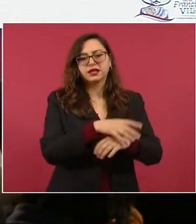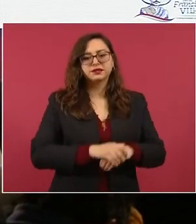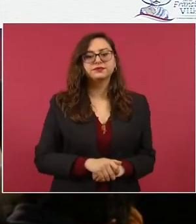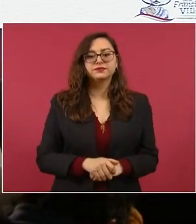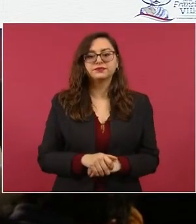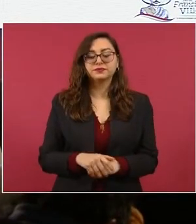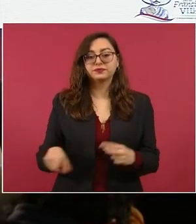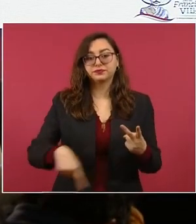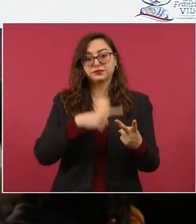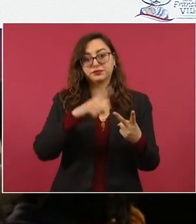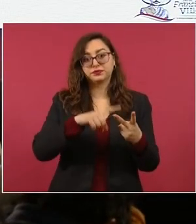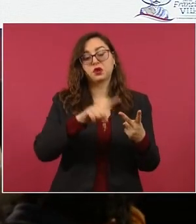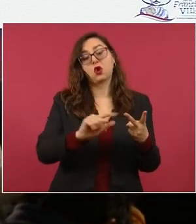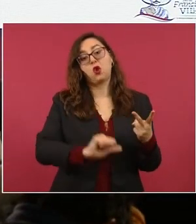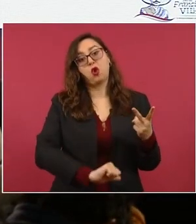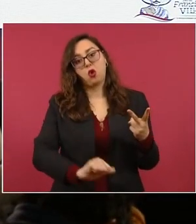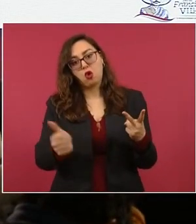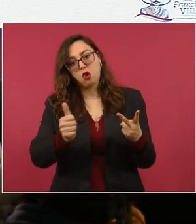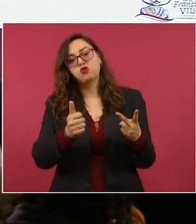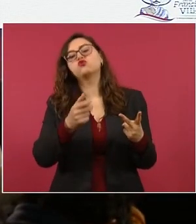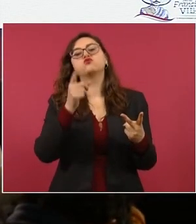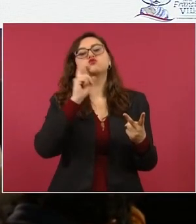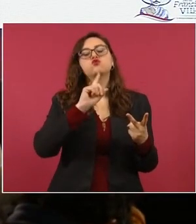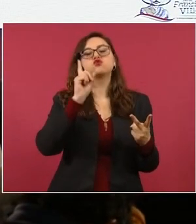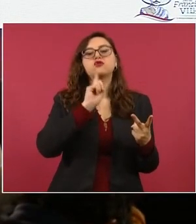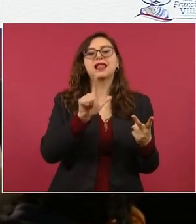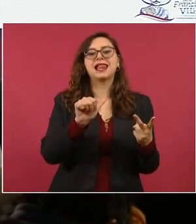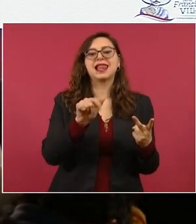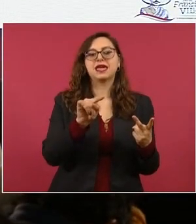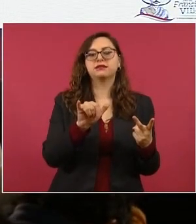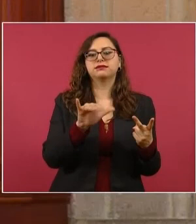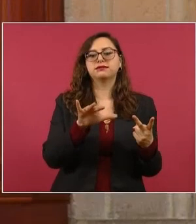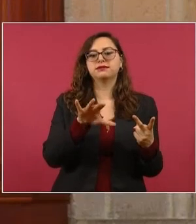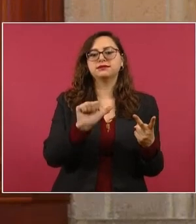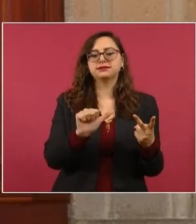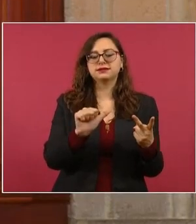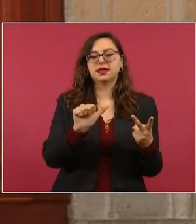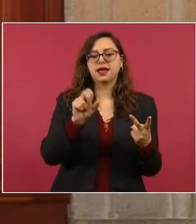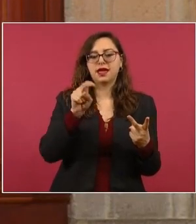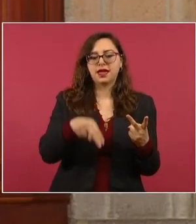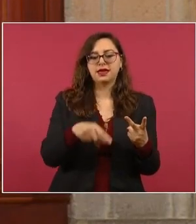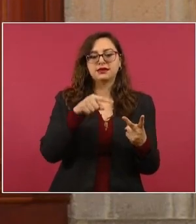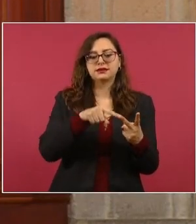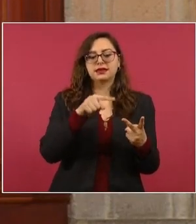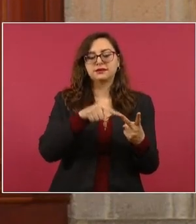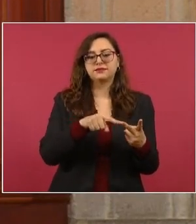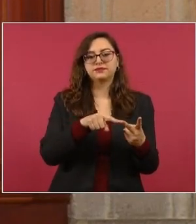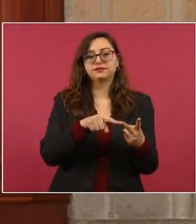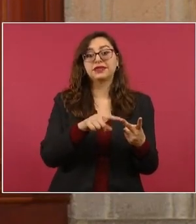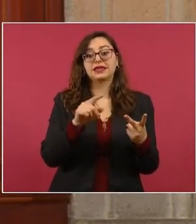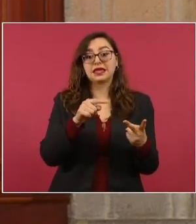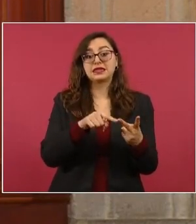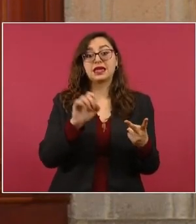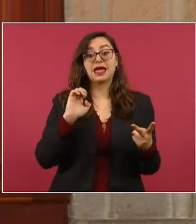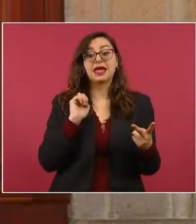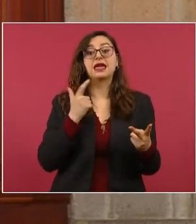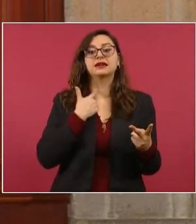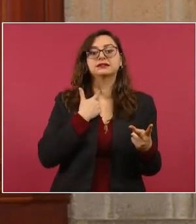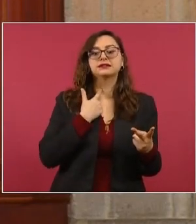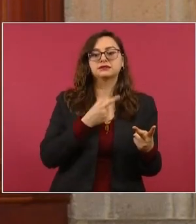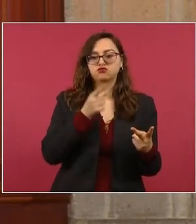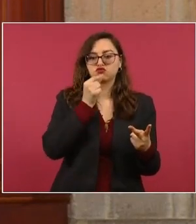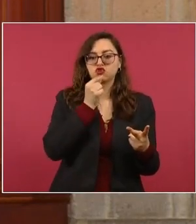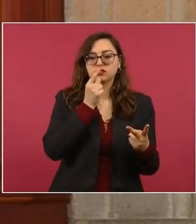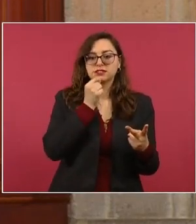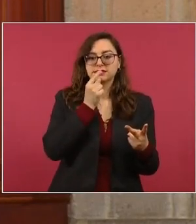es el caso de Leticia N., o Doña Leti, fue de la extinta Policía Federal, líder, se le reconoce